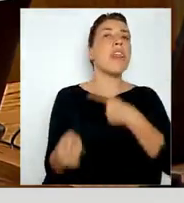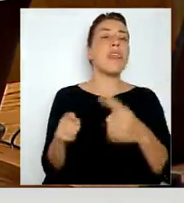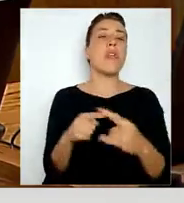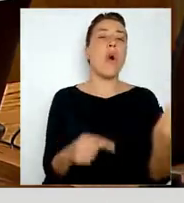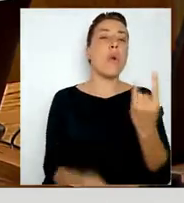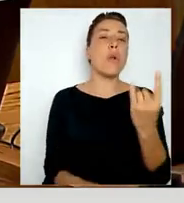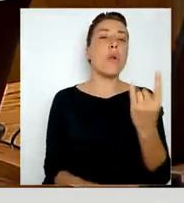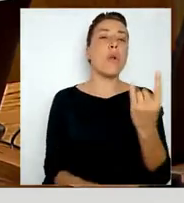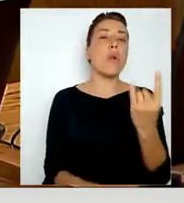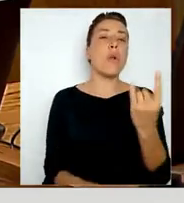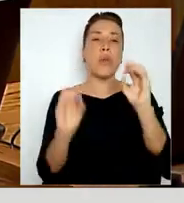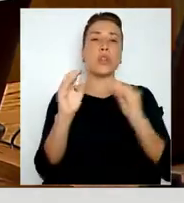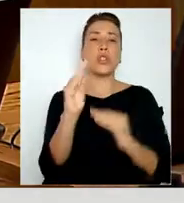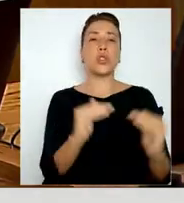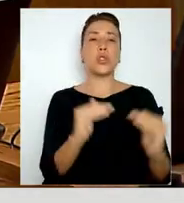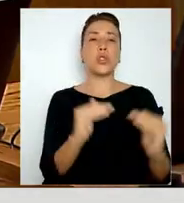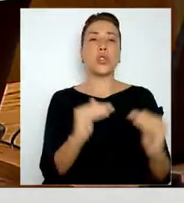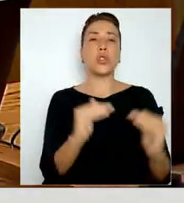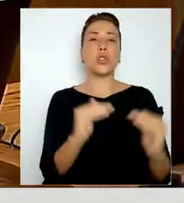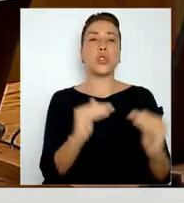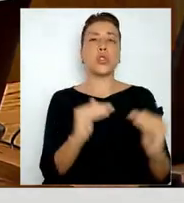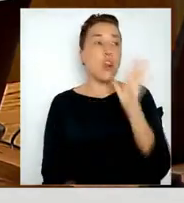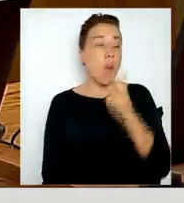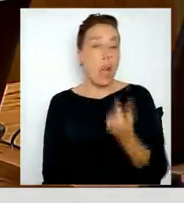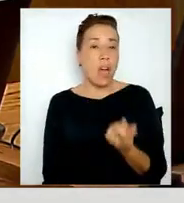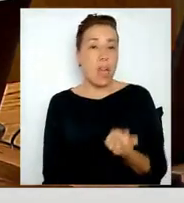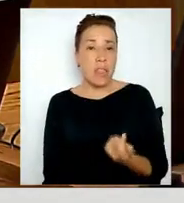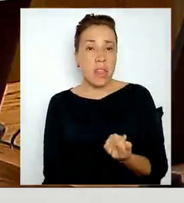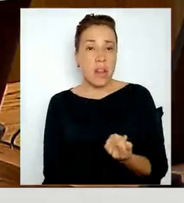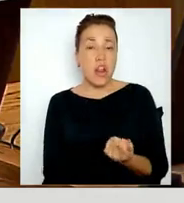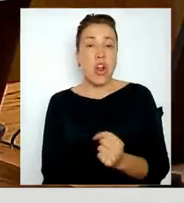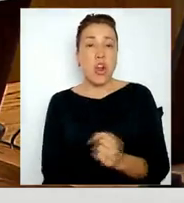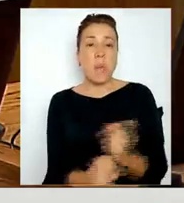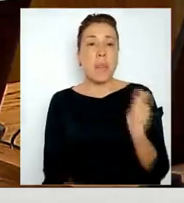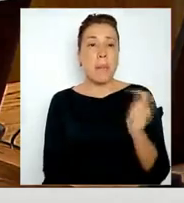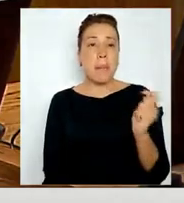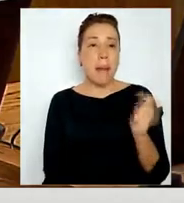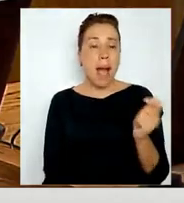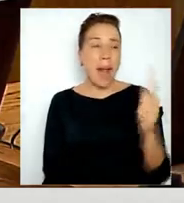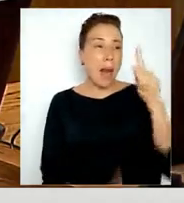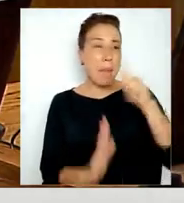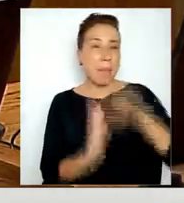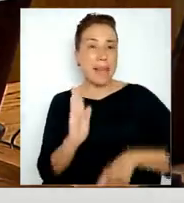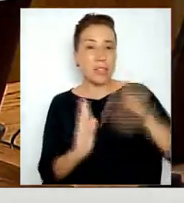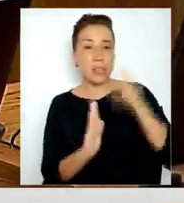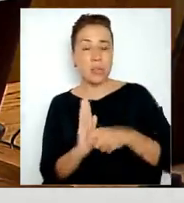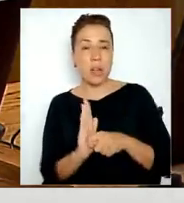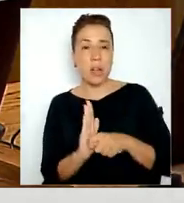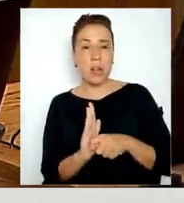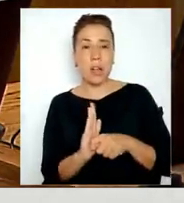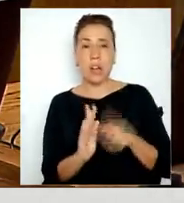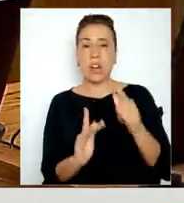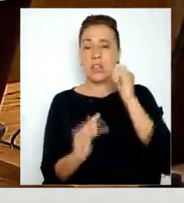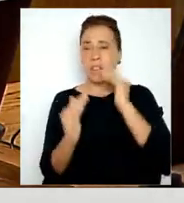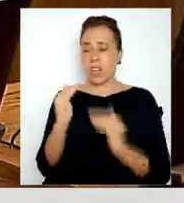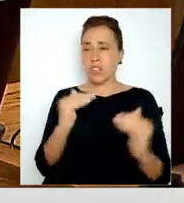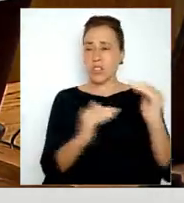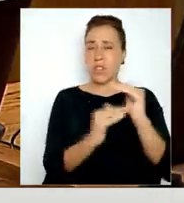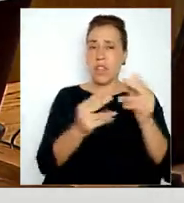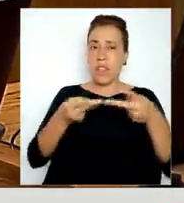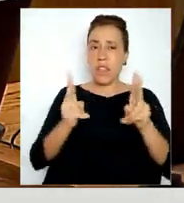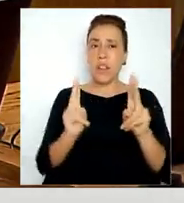no tener dinero o no poder pagar el arancel no está por sobre el derecho a la educación